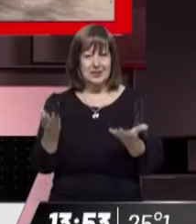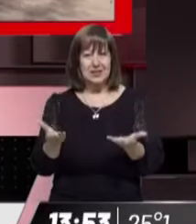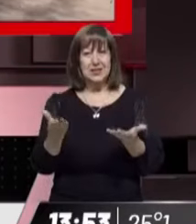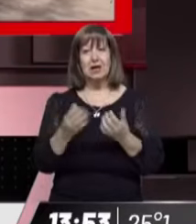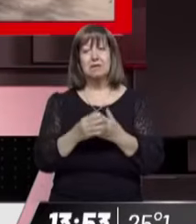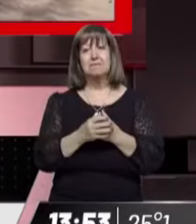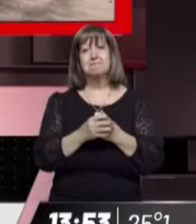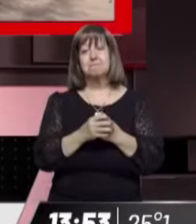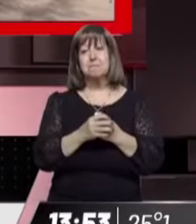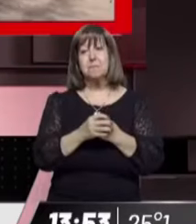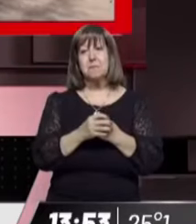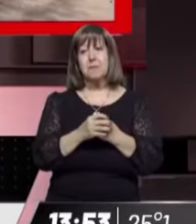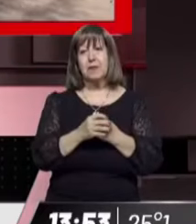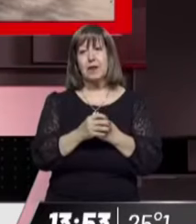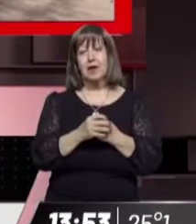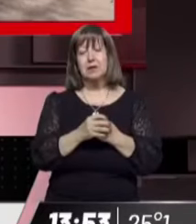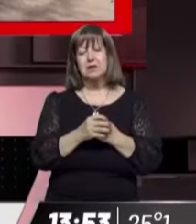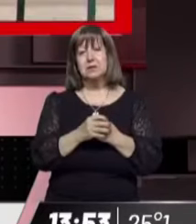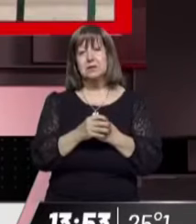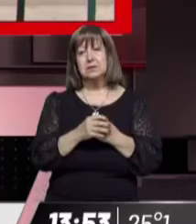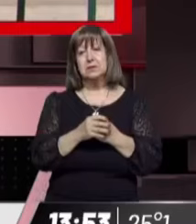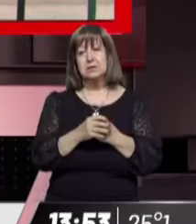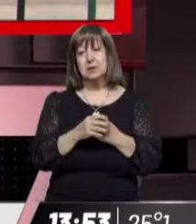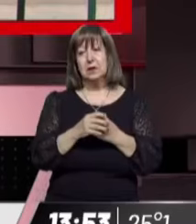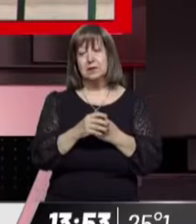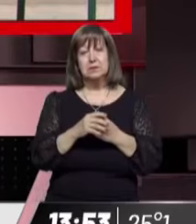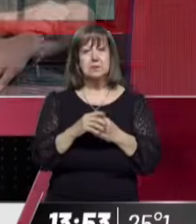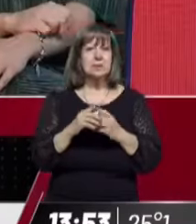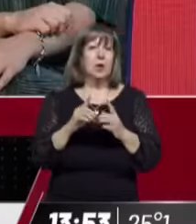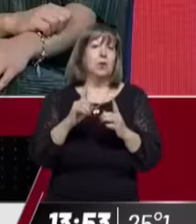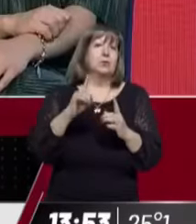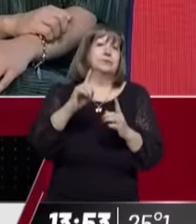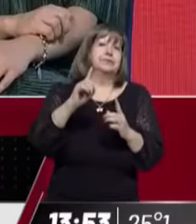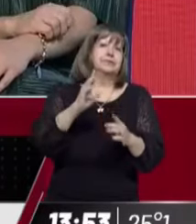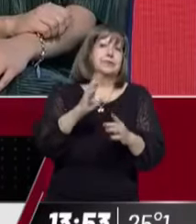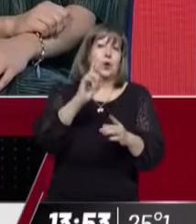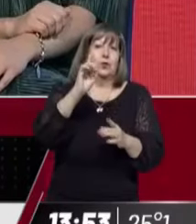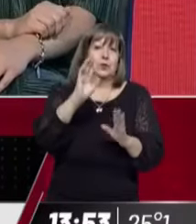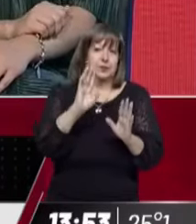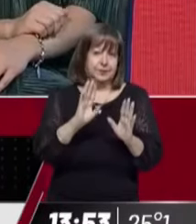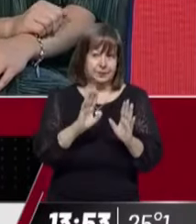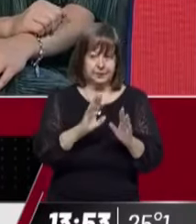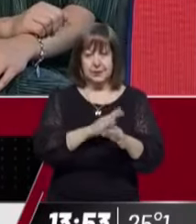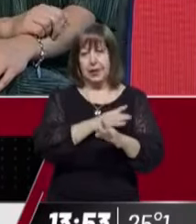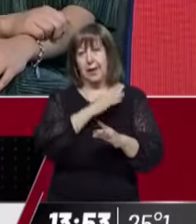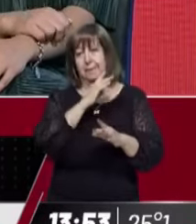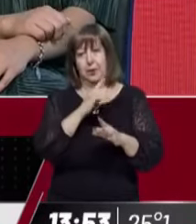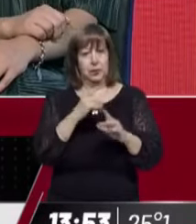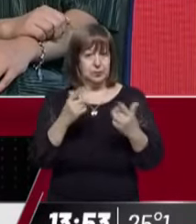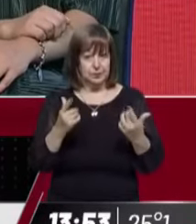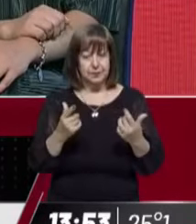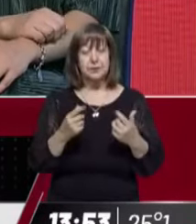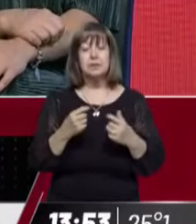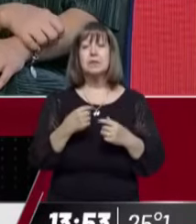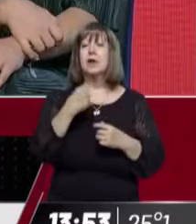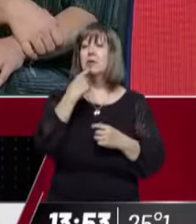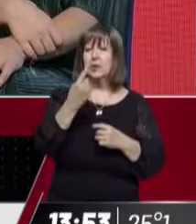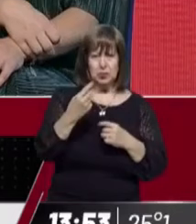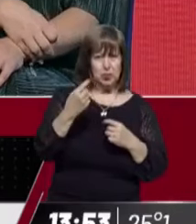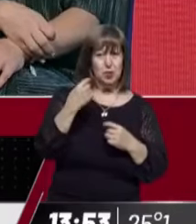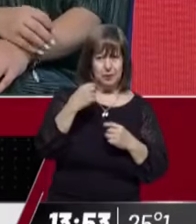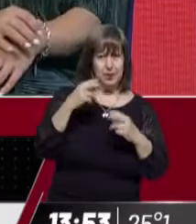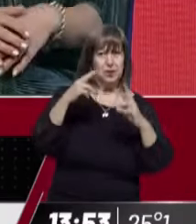medios, digamos, pero sí, es un caso poco habitual. Un caso poco habitual, te cuenta el doctor Javer. Hay una investigación de por